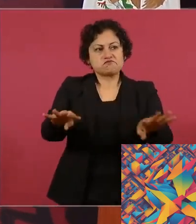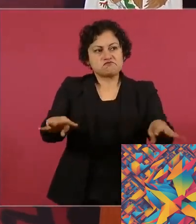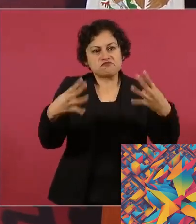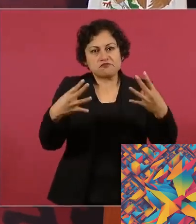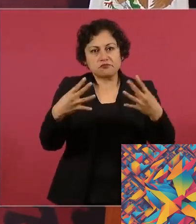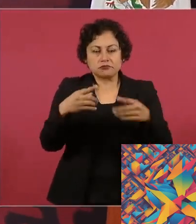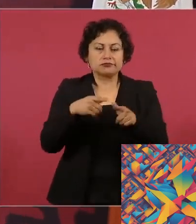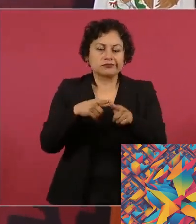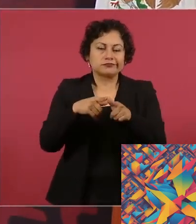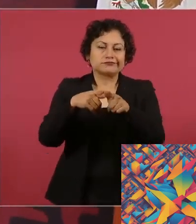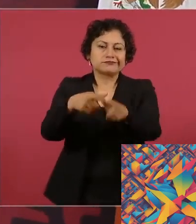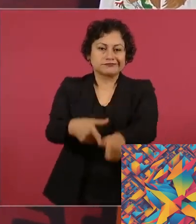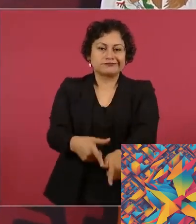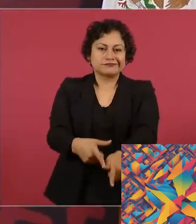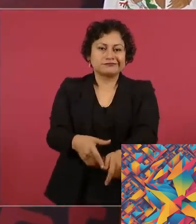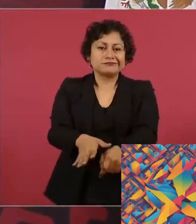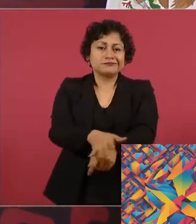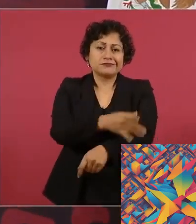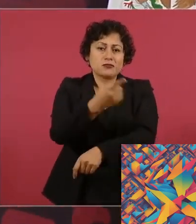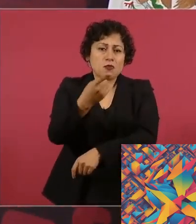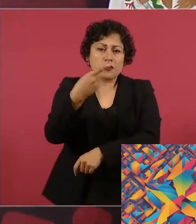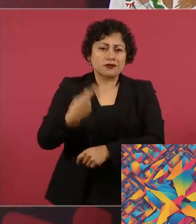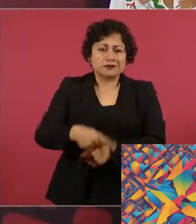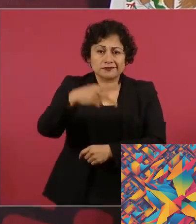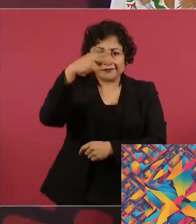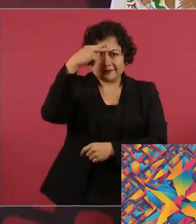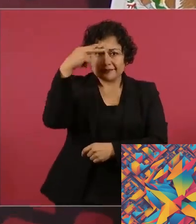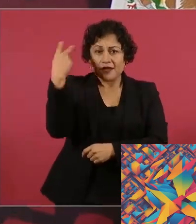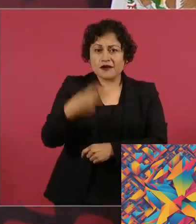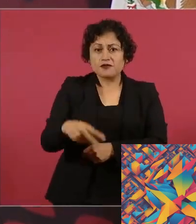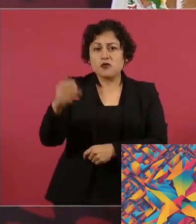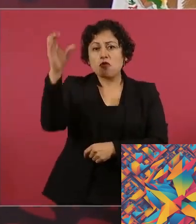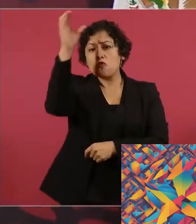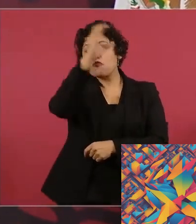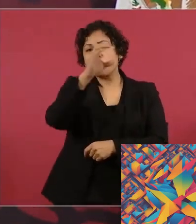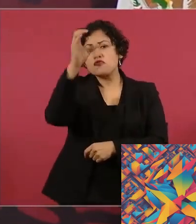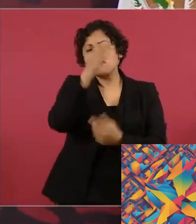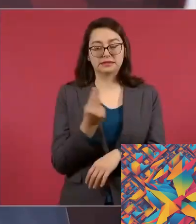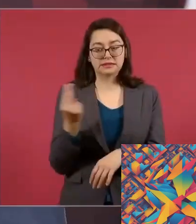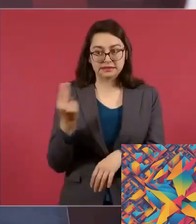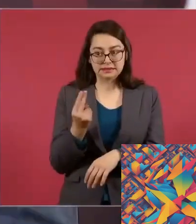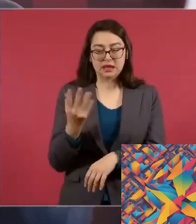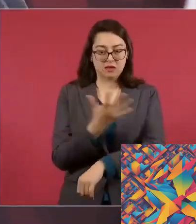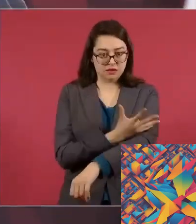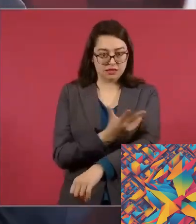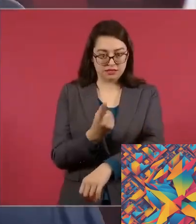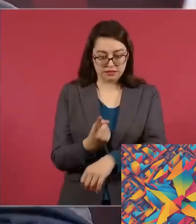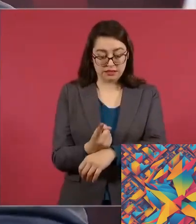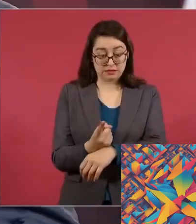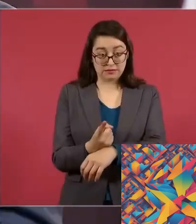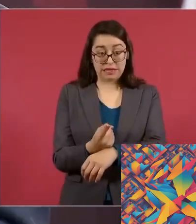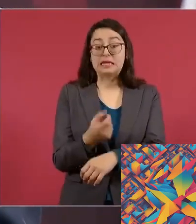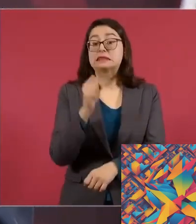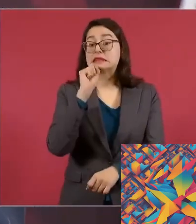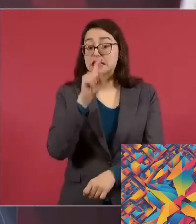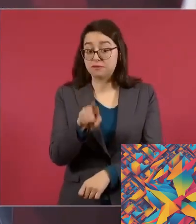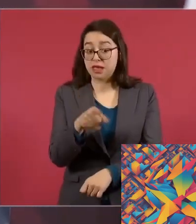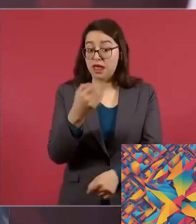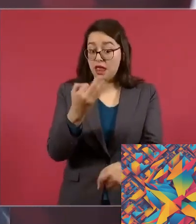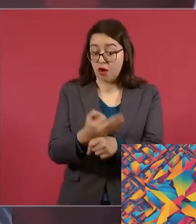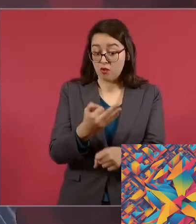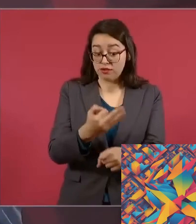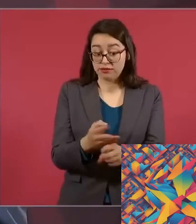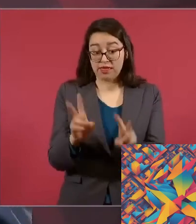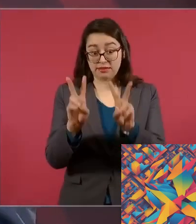Judicial, una acusación que ha levantado ampollas en varios sectores de la sociedad. Ahora, ¿qué podemos aprender de este embrollo